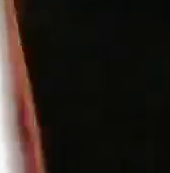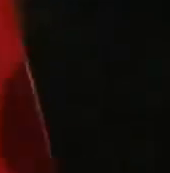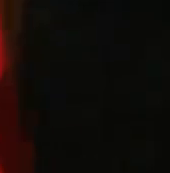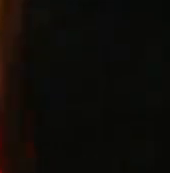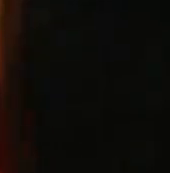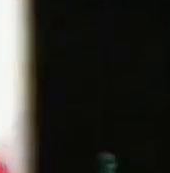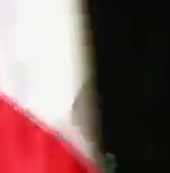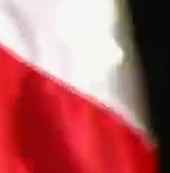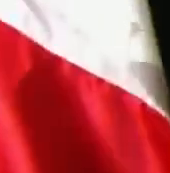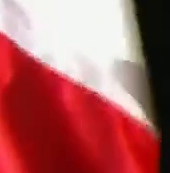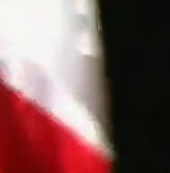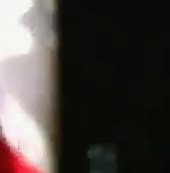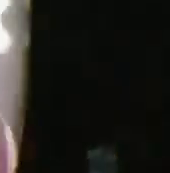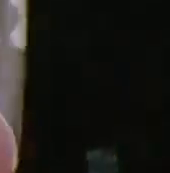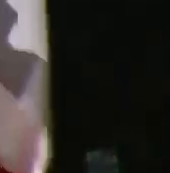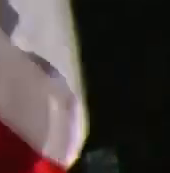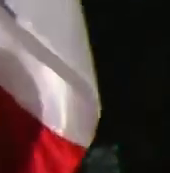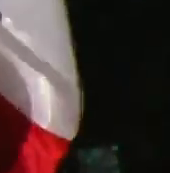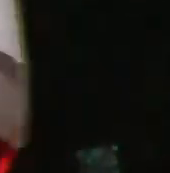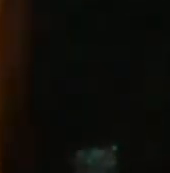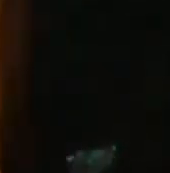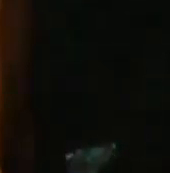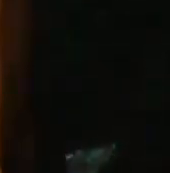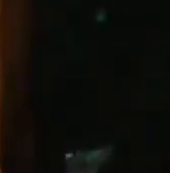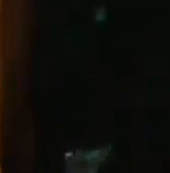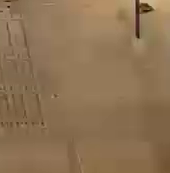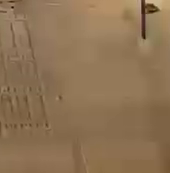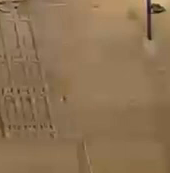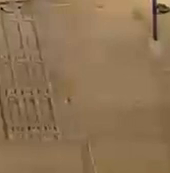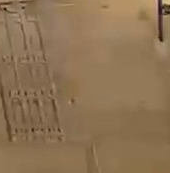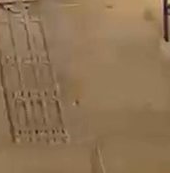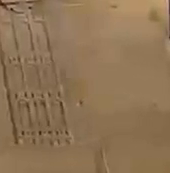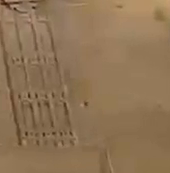¡Viva José María Morelos y Pavón!